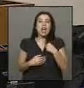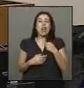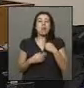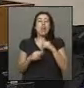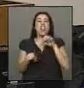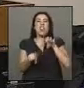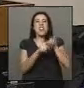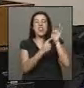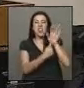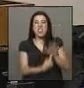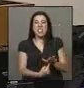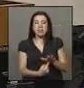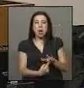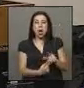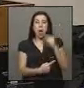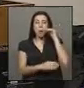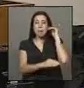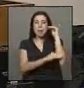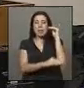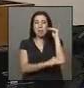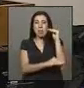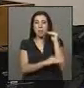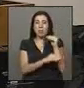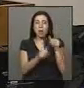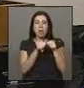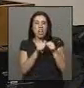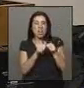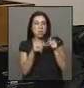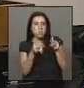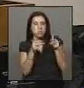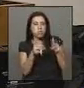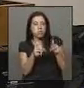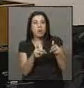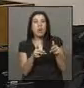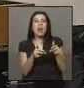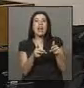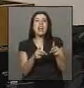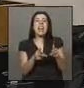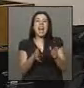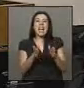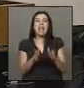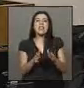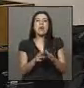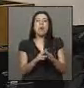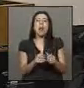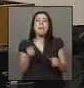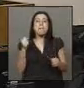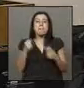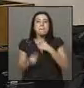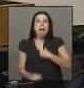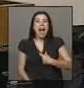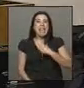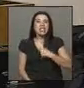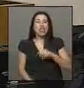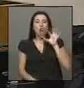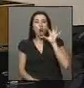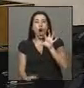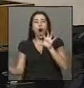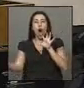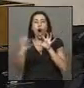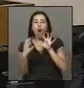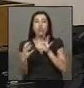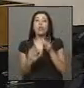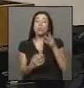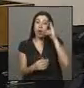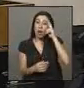homofóbico, de machismo explícito, de acoso en la calle, de pastores del odio. Porque recordemos que hay vidas que han pagado